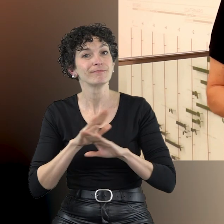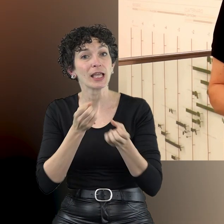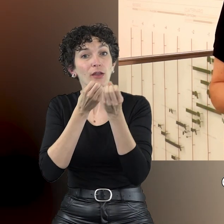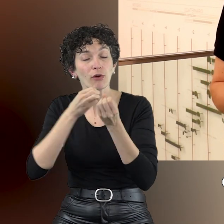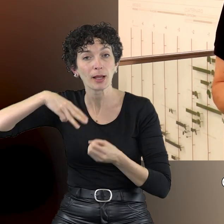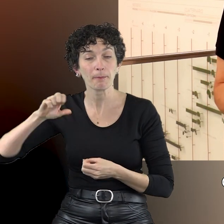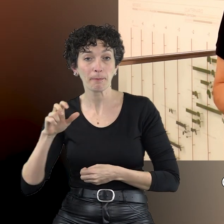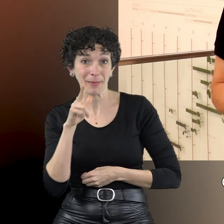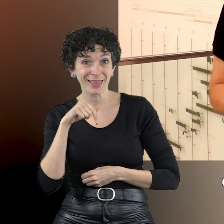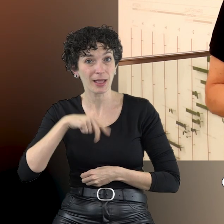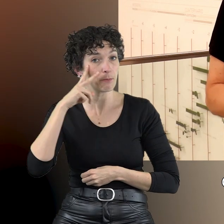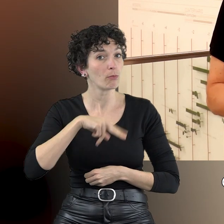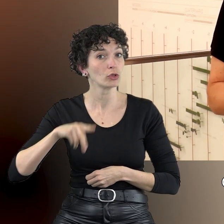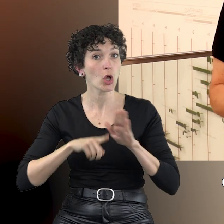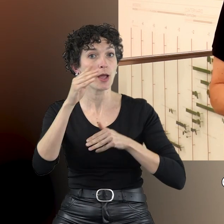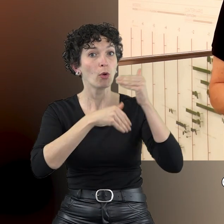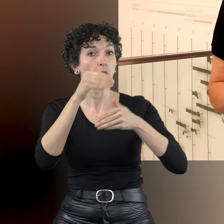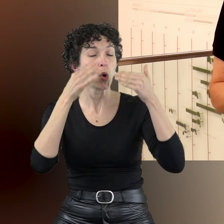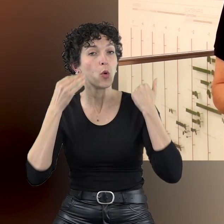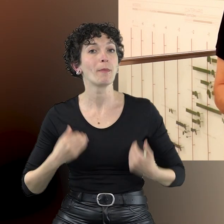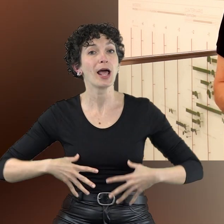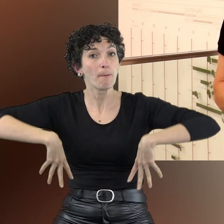esta nueva edición de Infórmame desde el Museo de la Evolución Humana en Burgos.